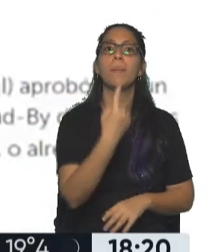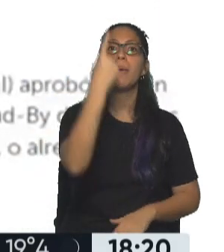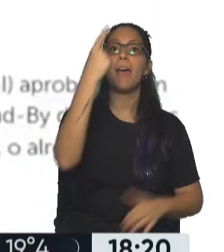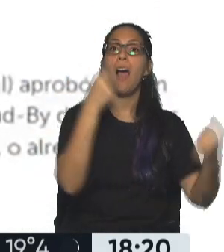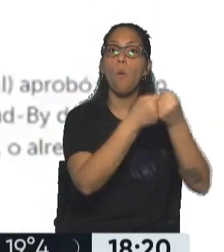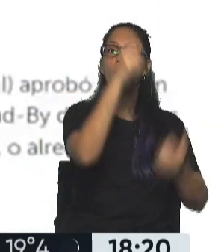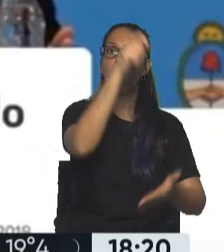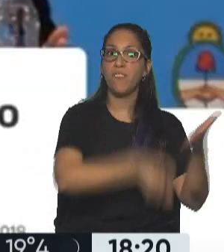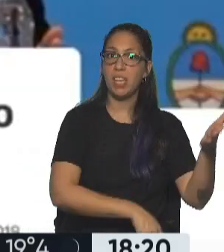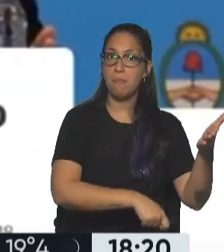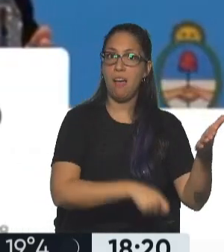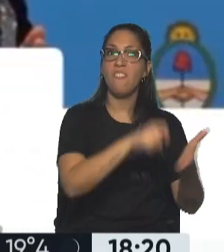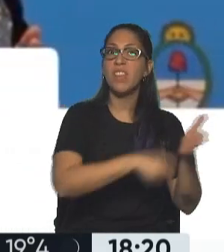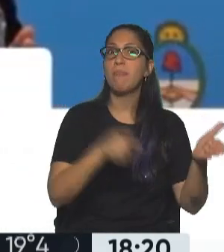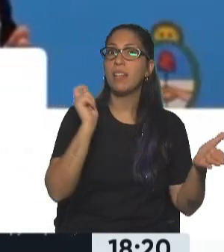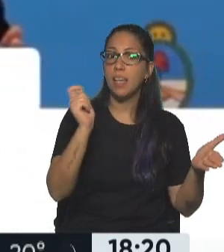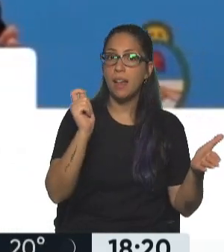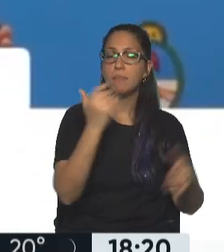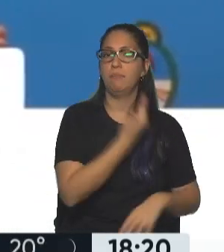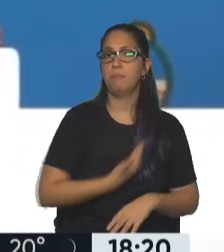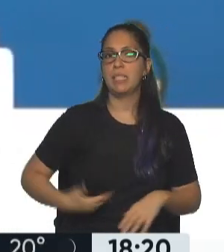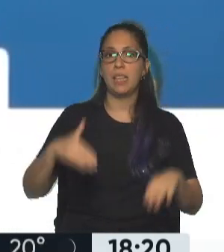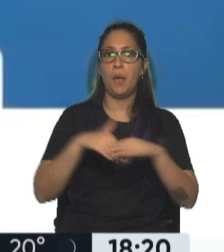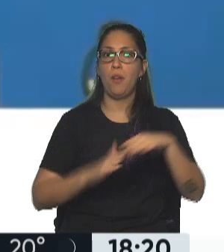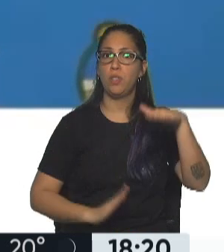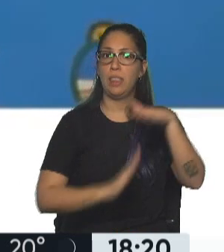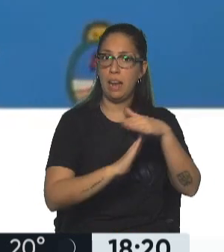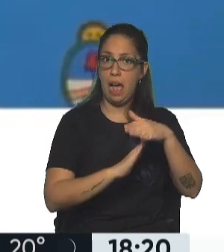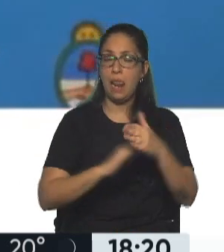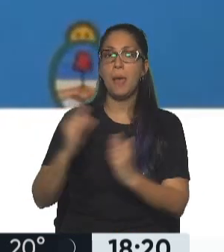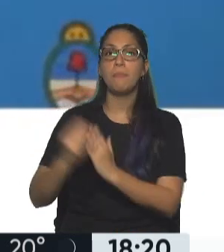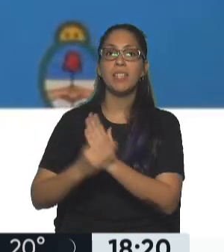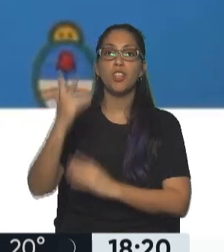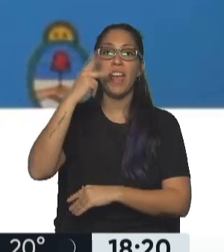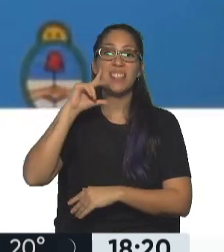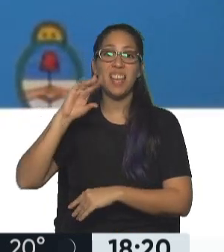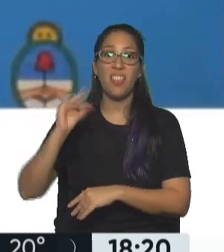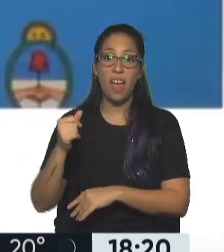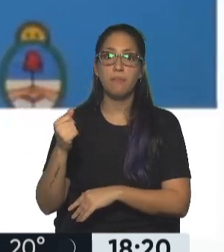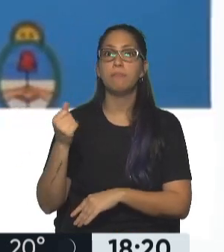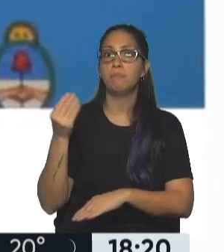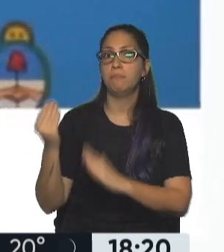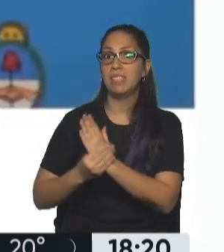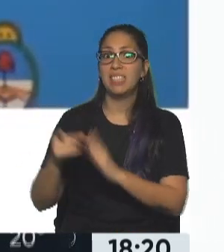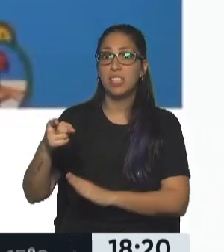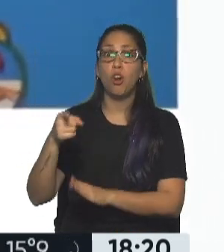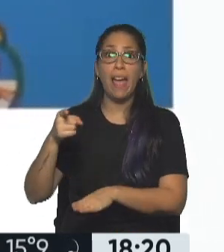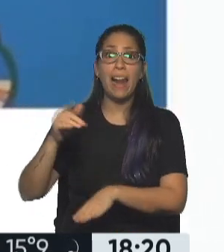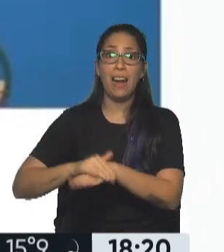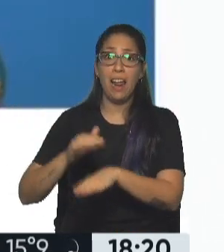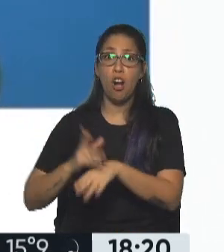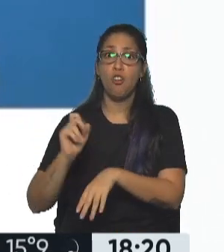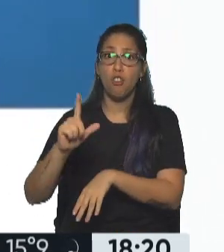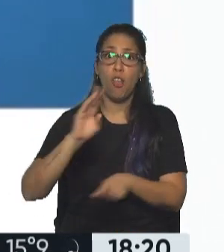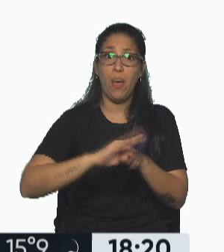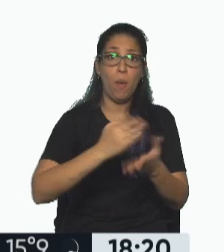el FMI. Los firmantes fueron el presidente del Banco Central y el ministro de Hacienda, es decir, el ministro que no tenía facultades respecto